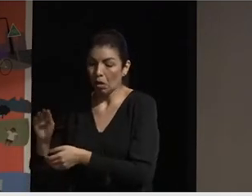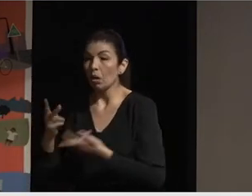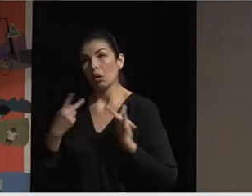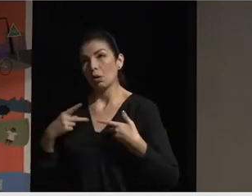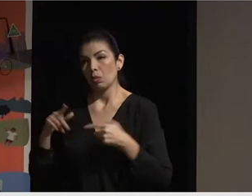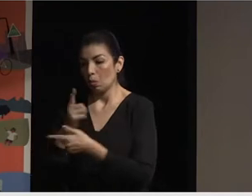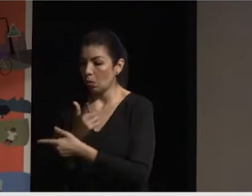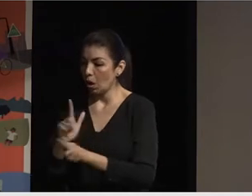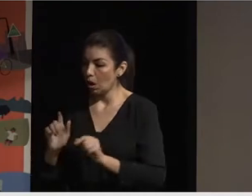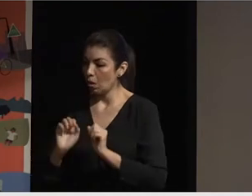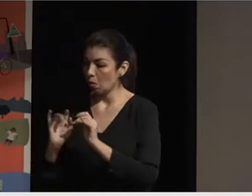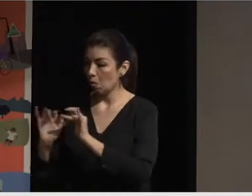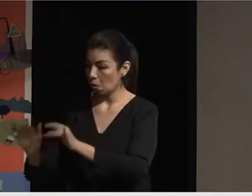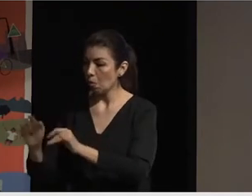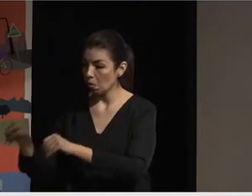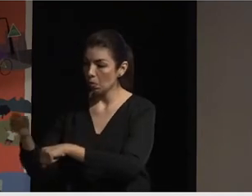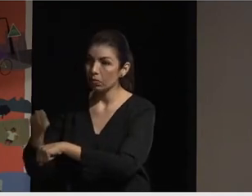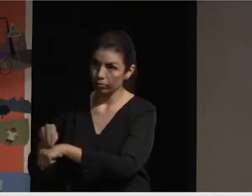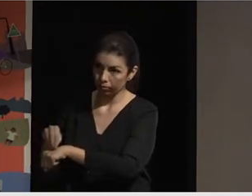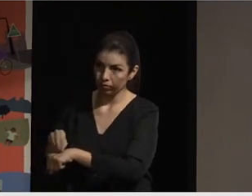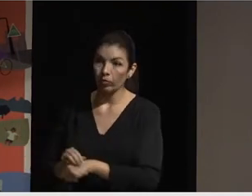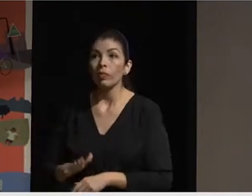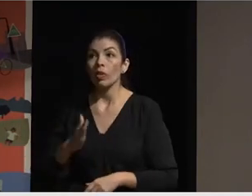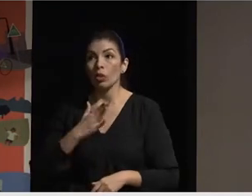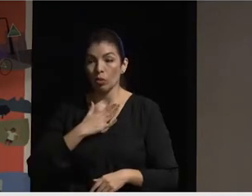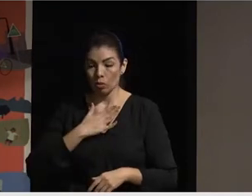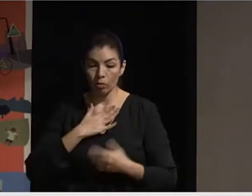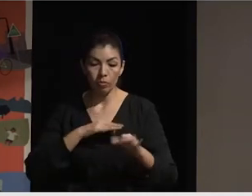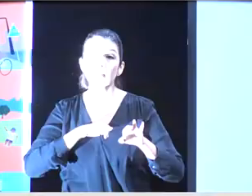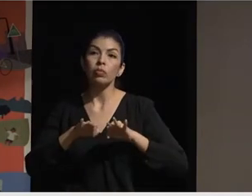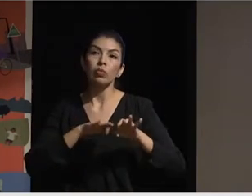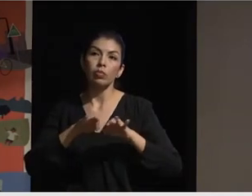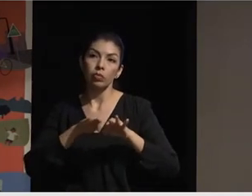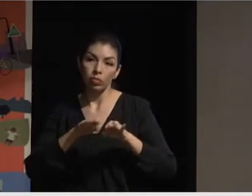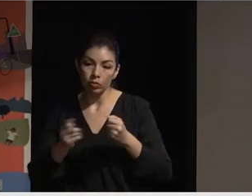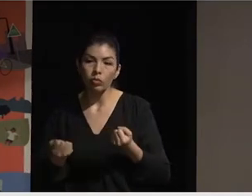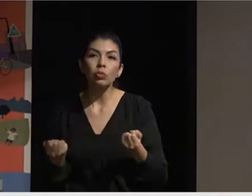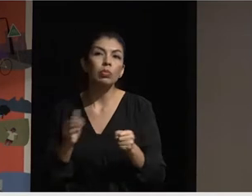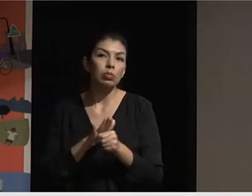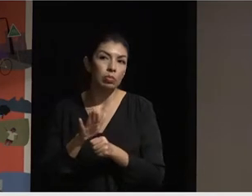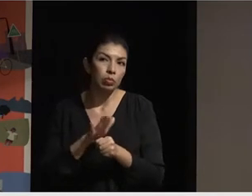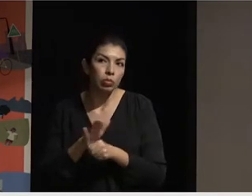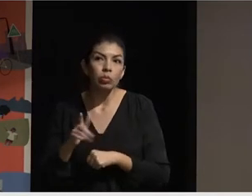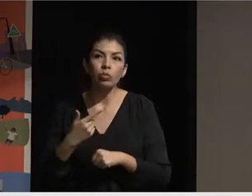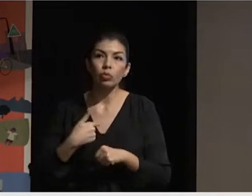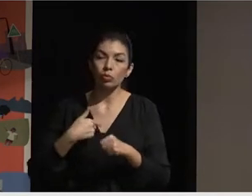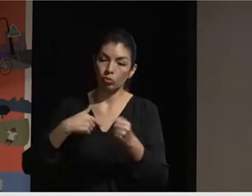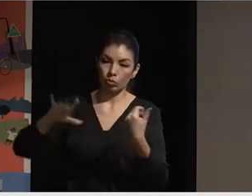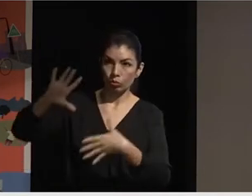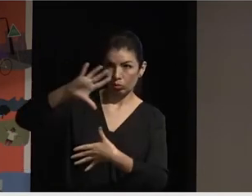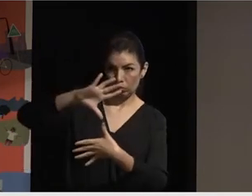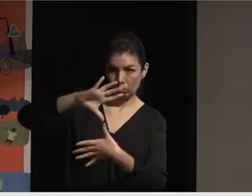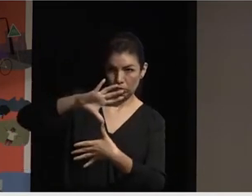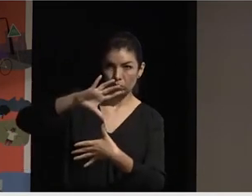que actualmente tiene como misión y está presente en 19 países de América Latina, trabajar en conjunto con las y los pobladores de los asentamientos y